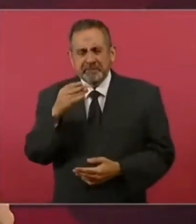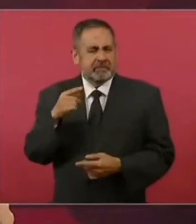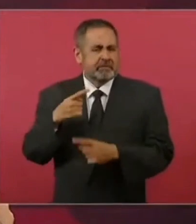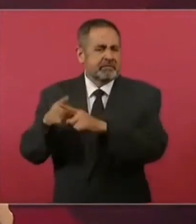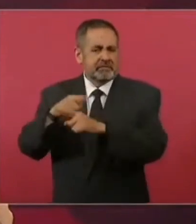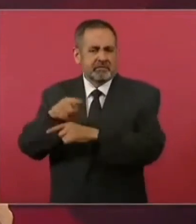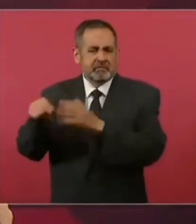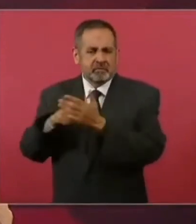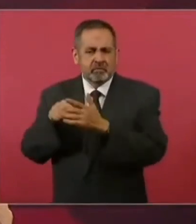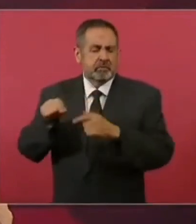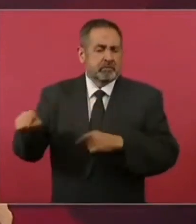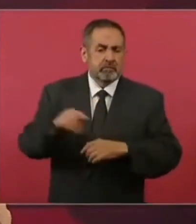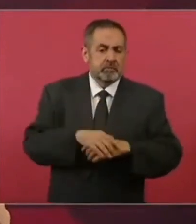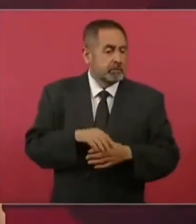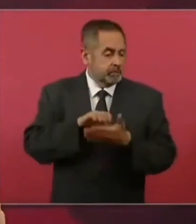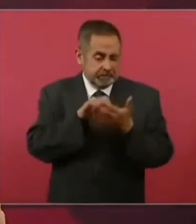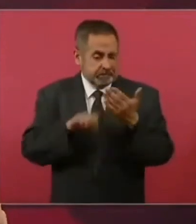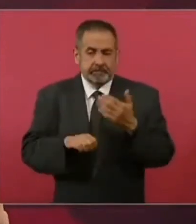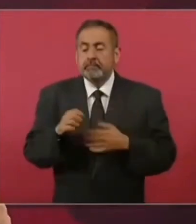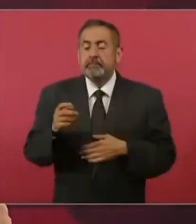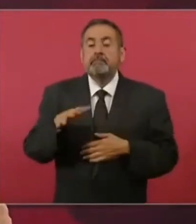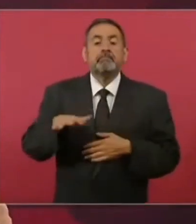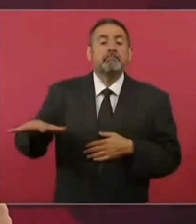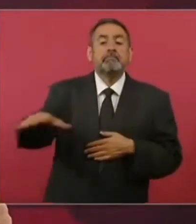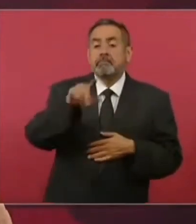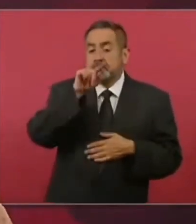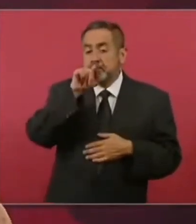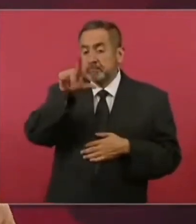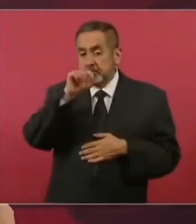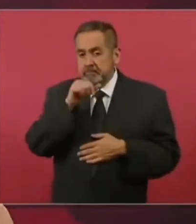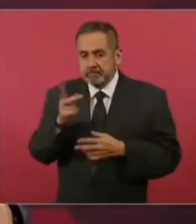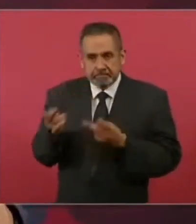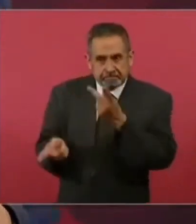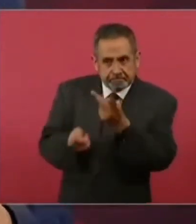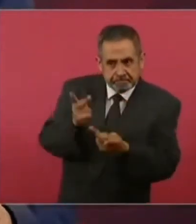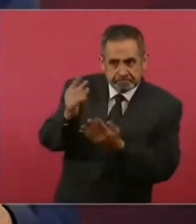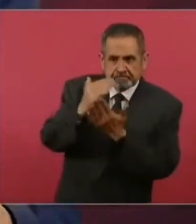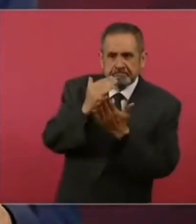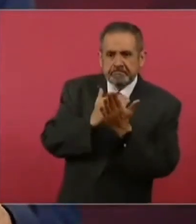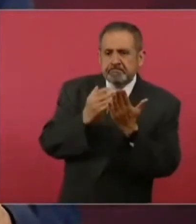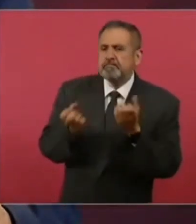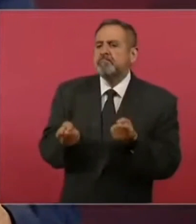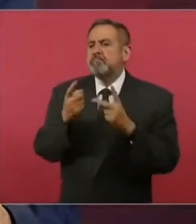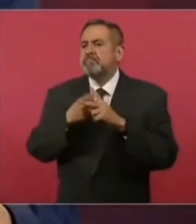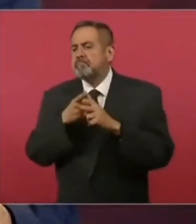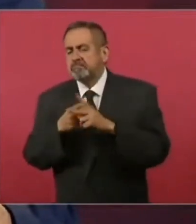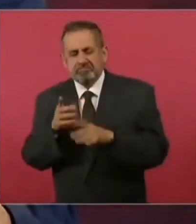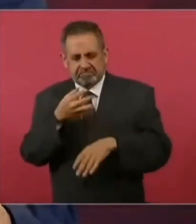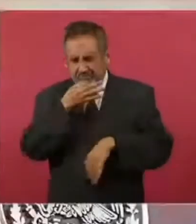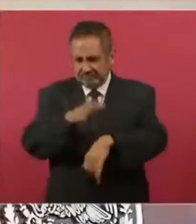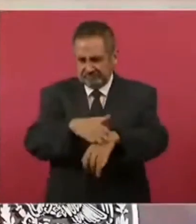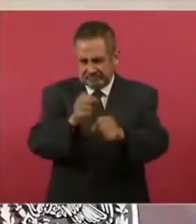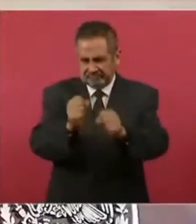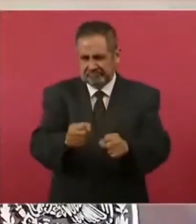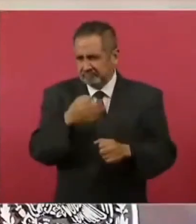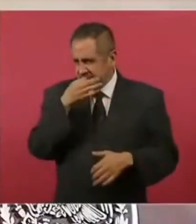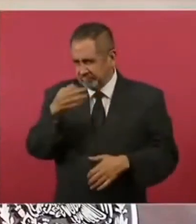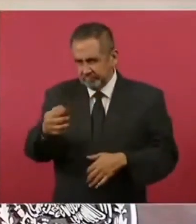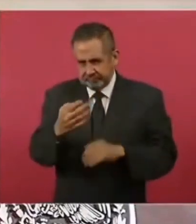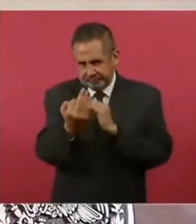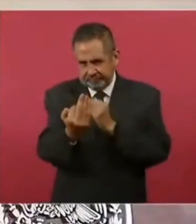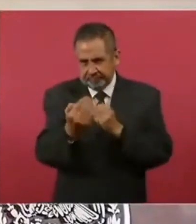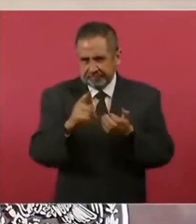Si se hace una encuesta en Jalisco, yo le aseguro, o te aseguro, porque